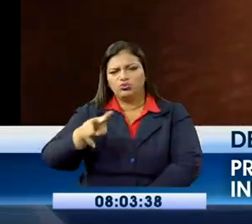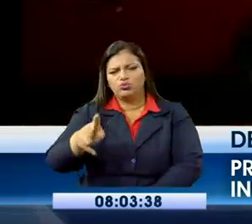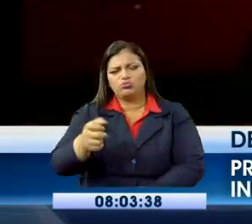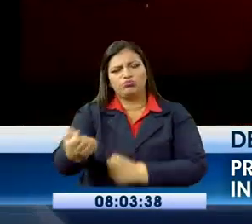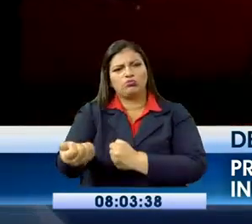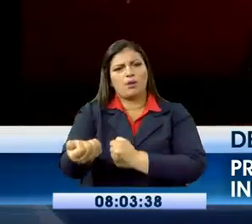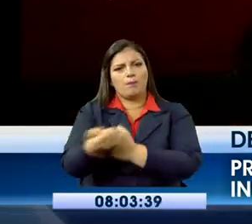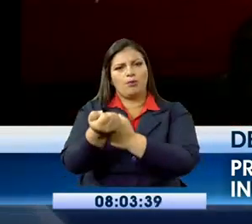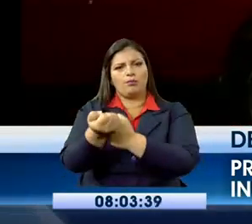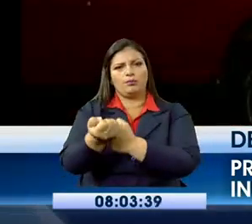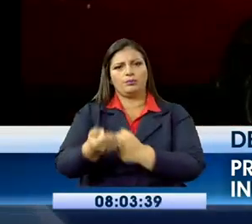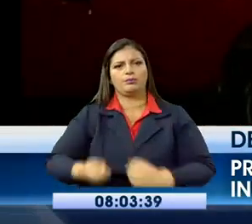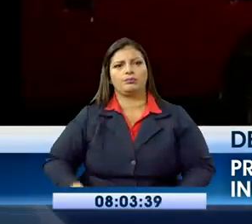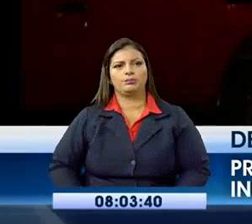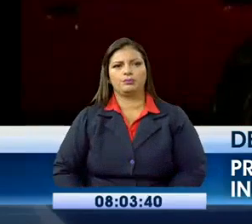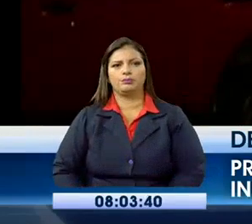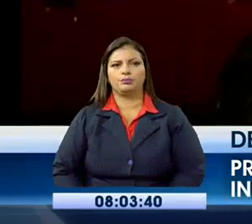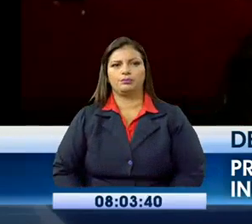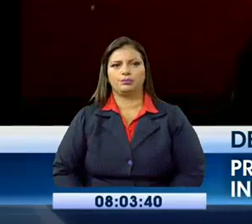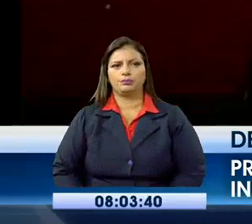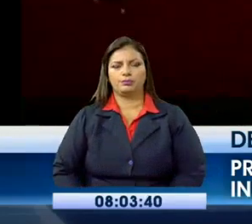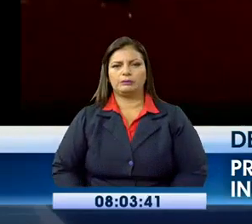mano.